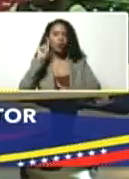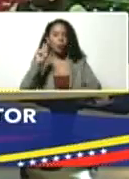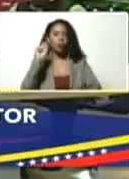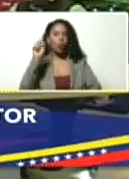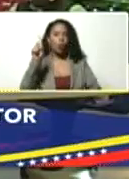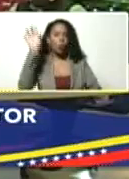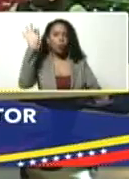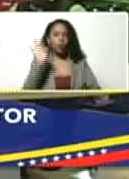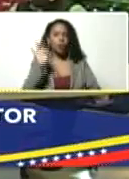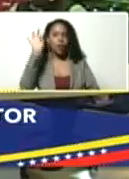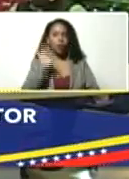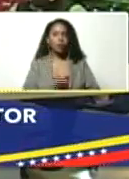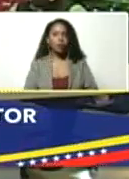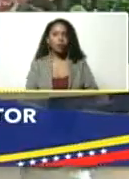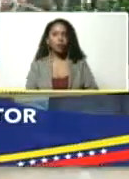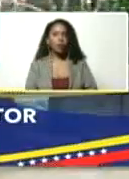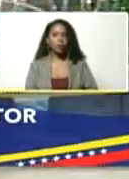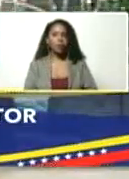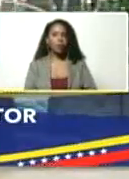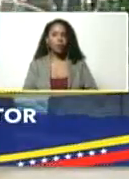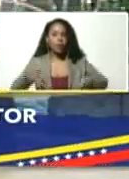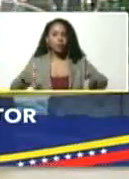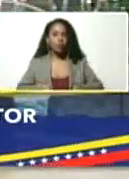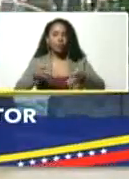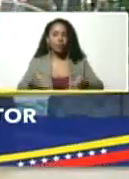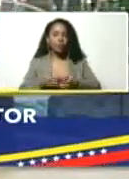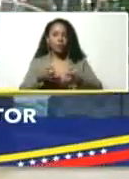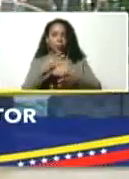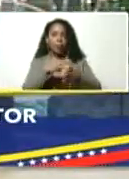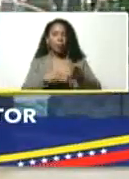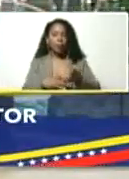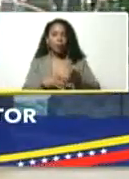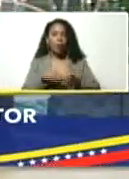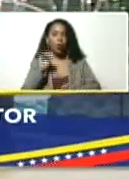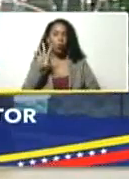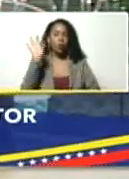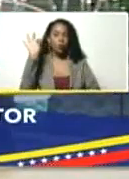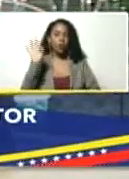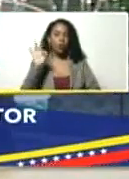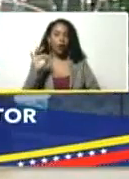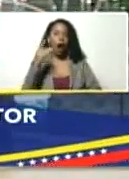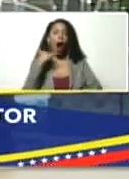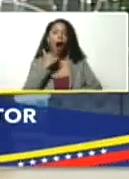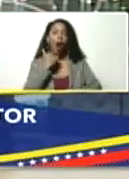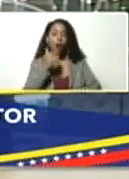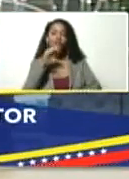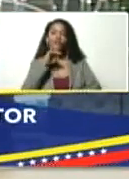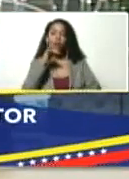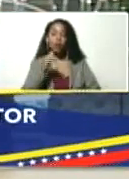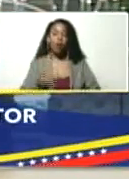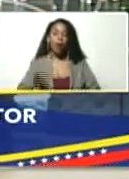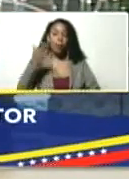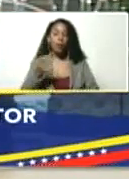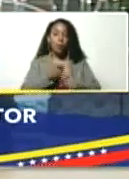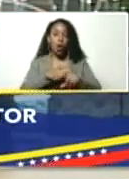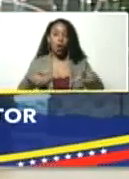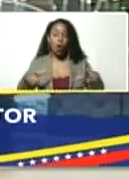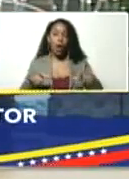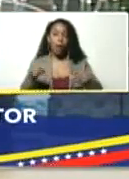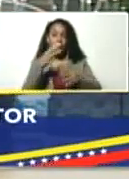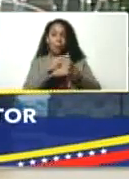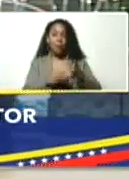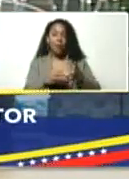12.1%. En legumbres, 4%. Algunos datos interesantes de crecimiento en productos